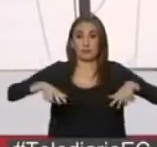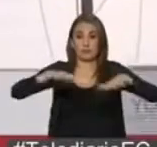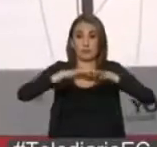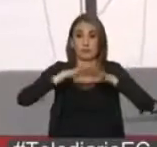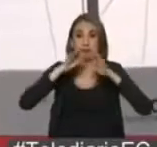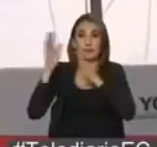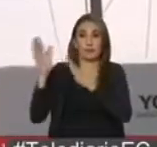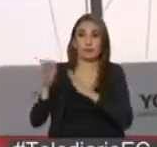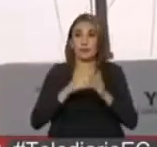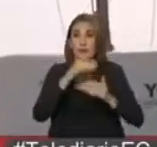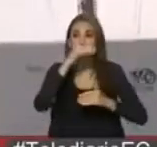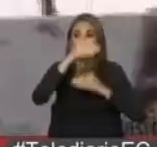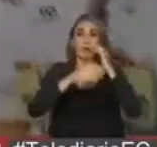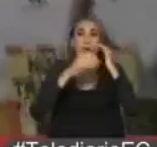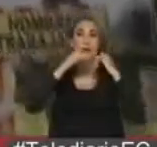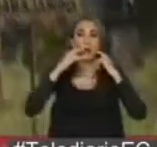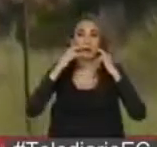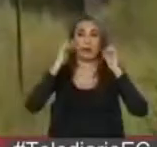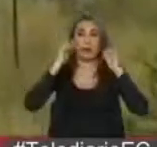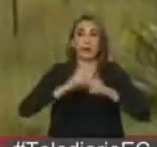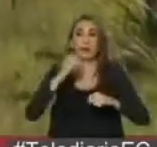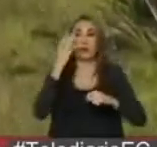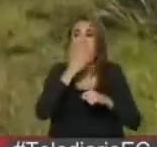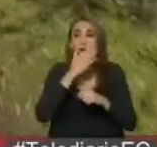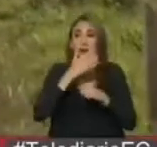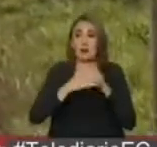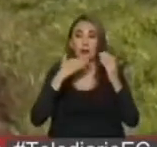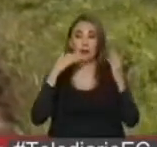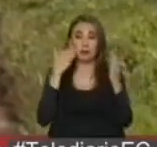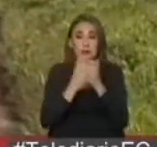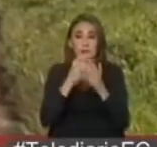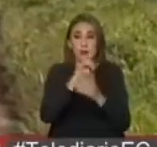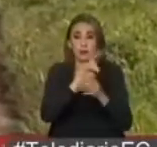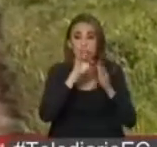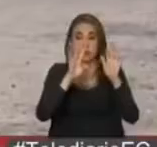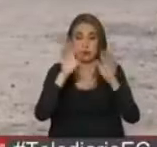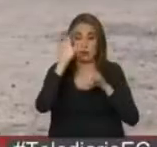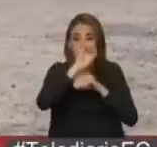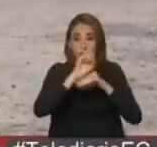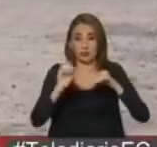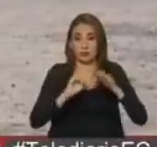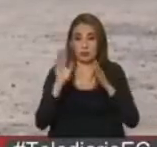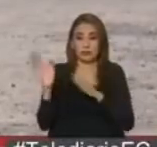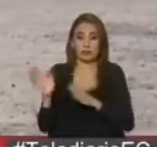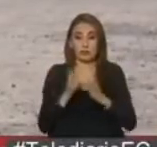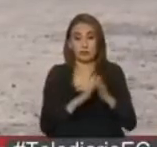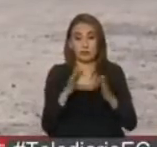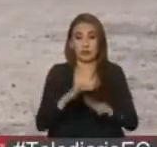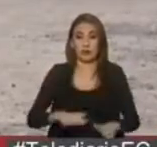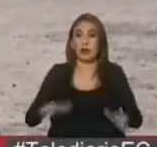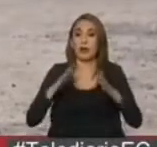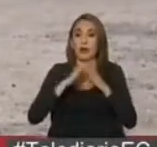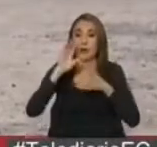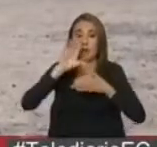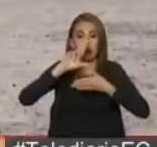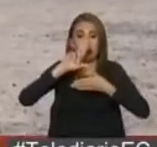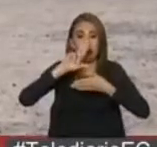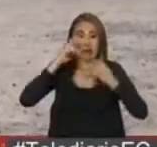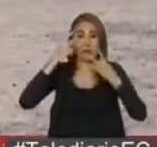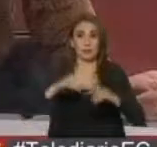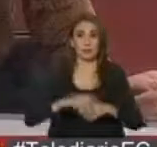los próximos 5 años y se cumple gracias a un crédito por 29 millones de dólares del Banco de Desarrollo de América Latina.